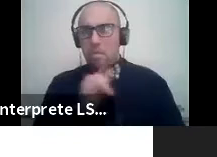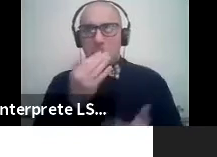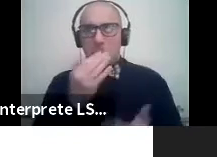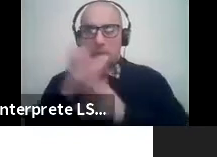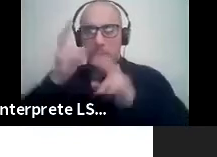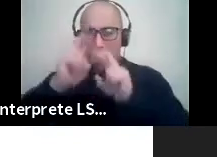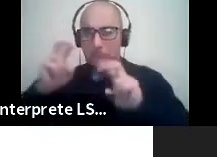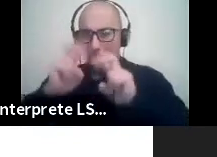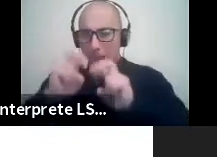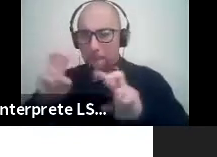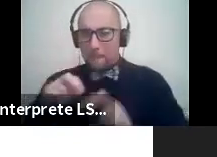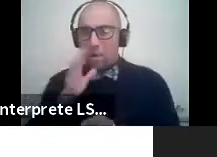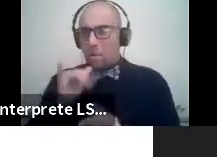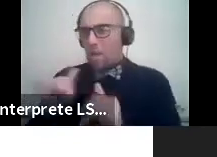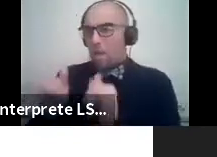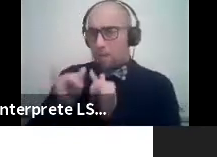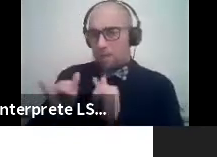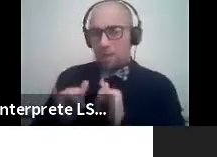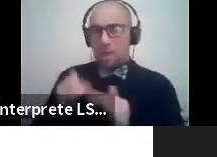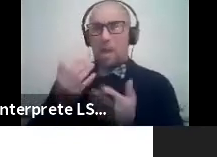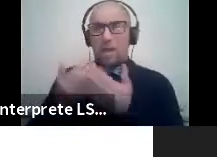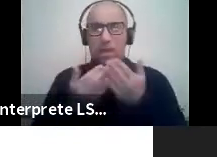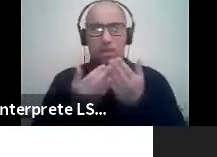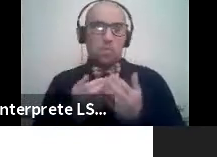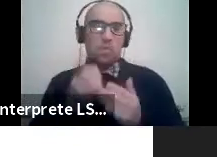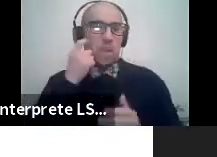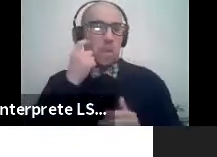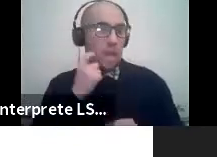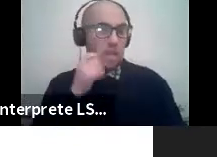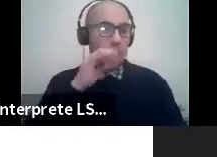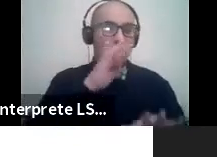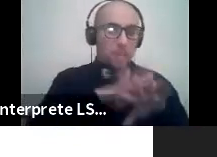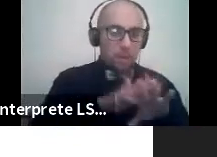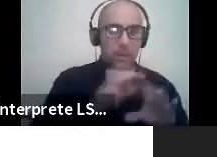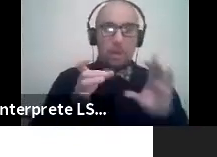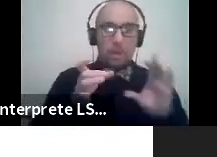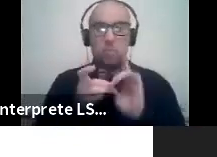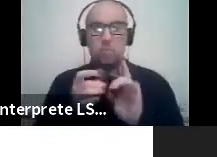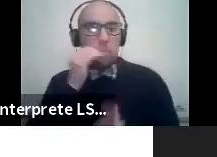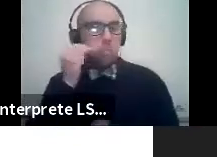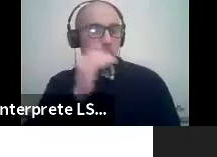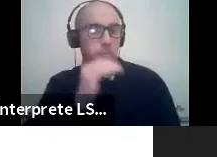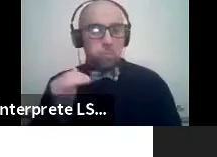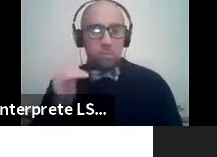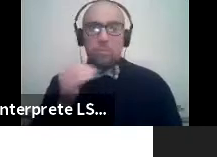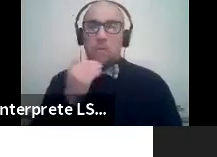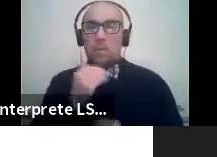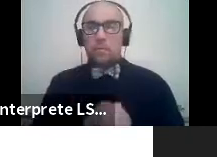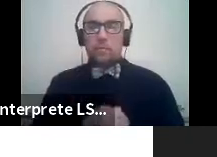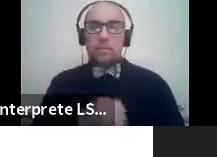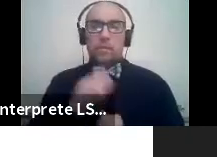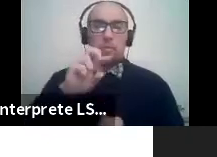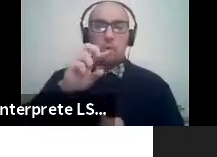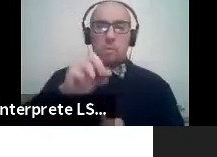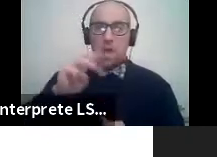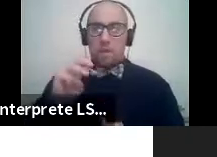existían datos sobre estudios de creencias asociadas a las matemáticas en los niños pequeños, ni tampoco en sus padres, madres y las educadoras.